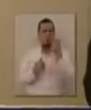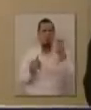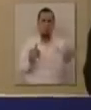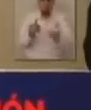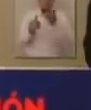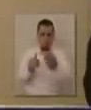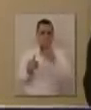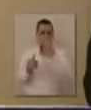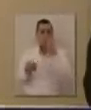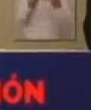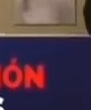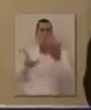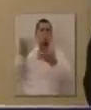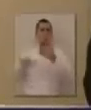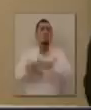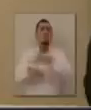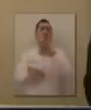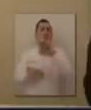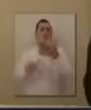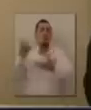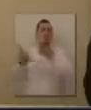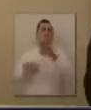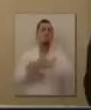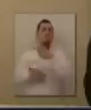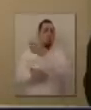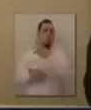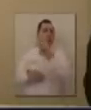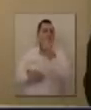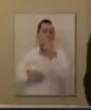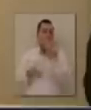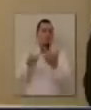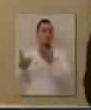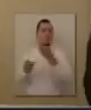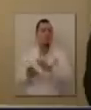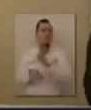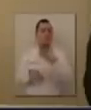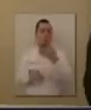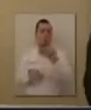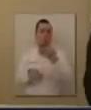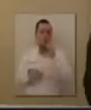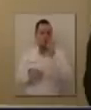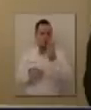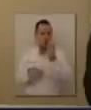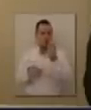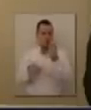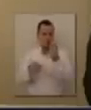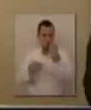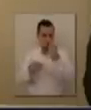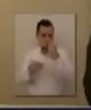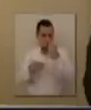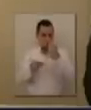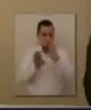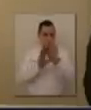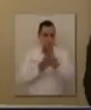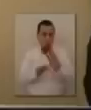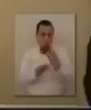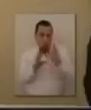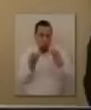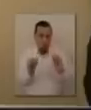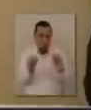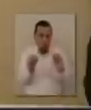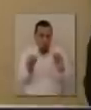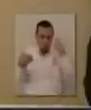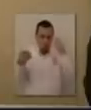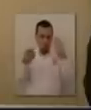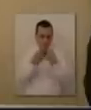nos preguntas del policial que incendiaron al que prendieron fuego eso que digan eso es simplemente seguir creyendo